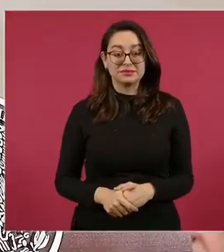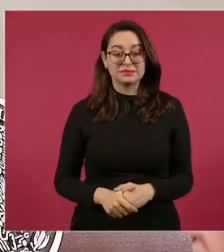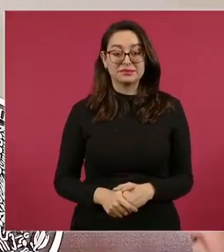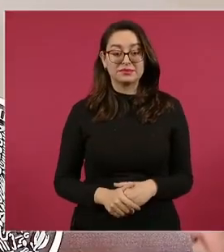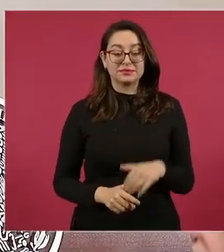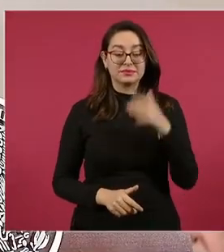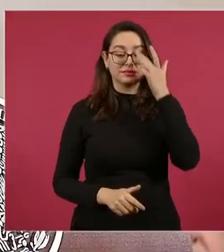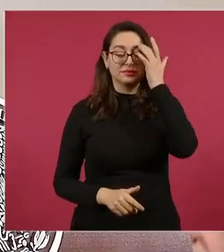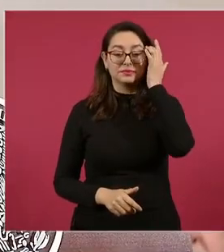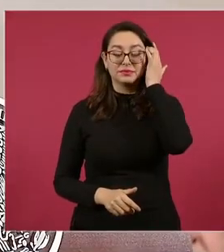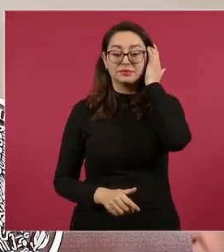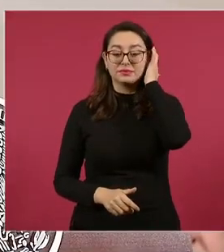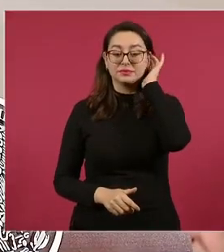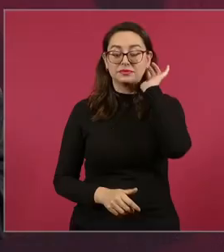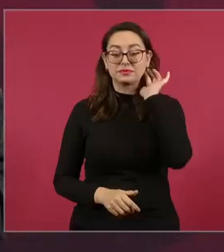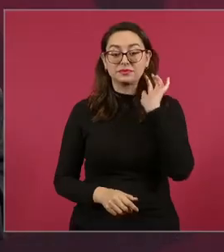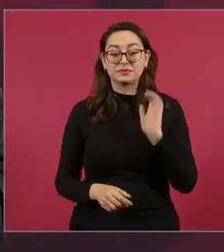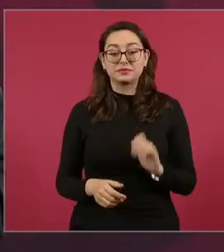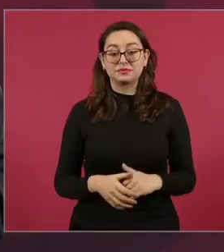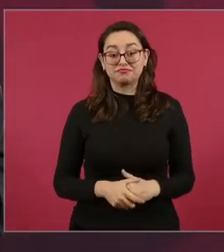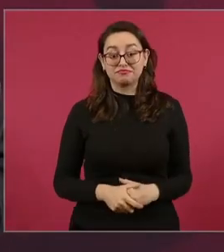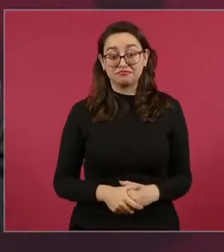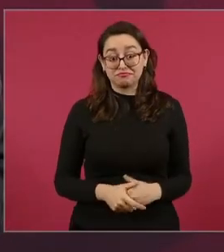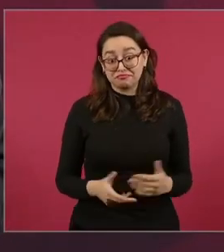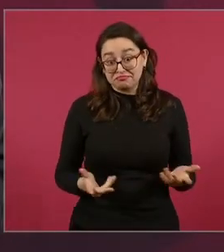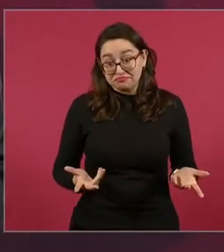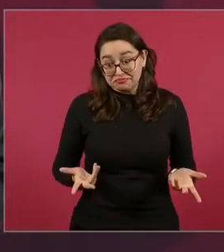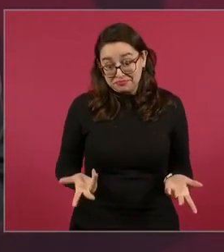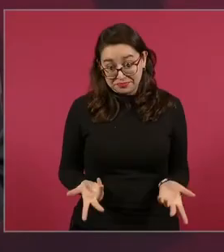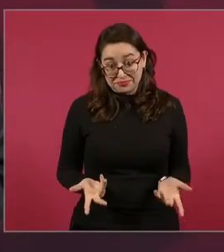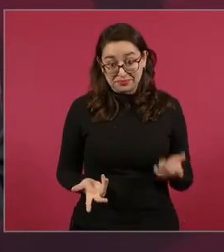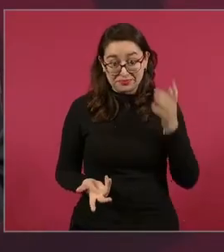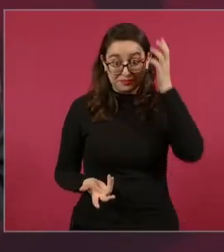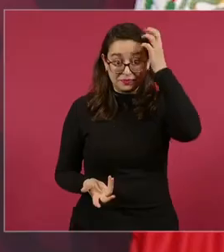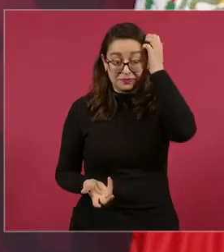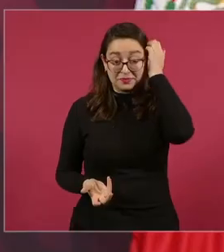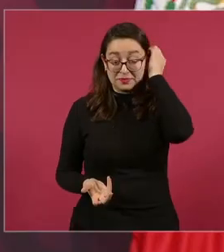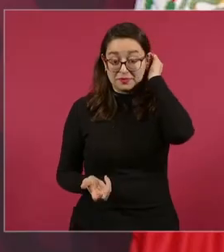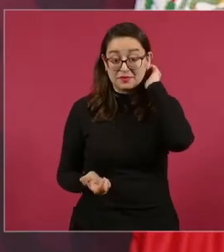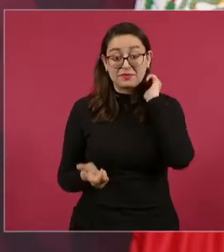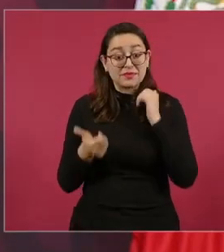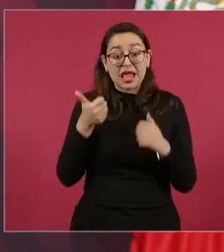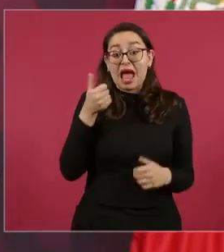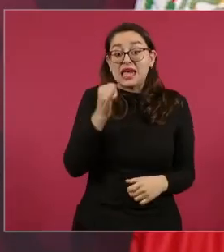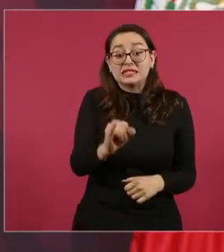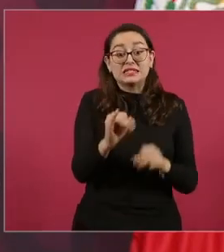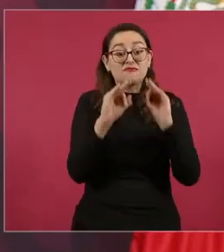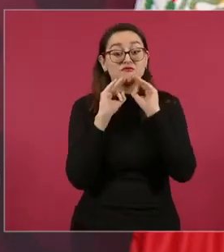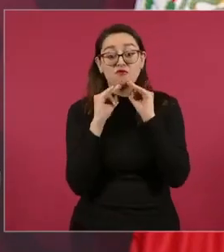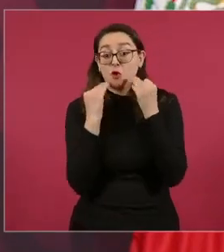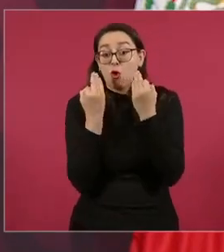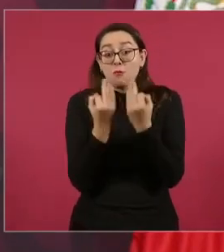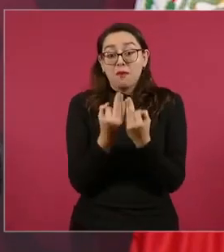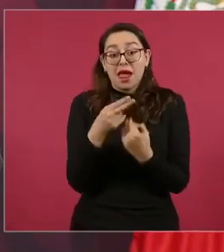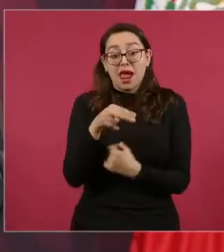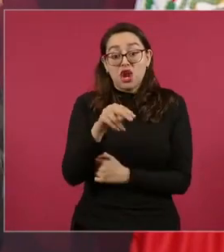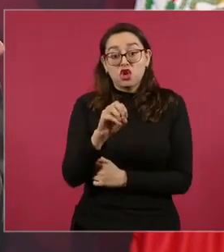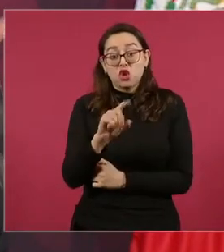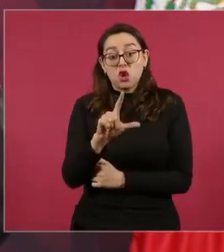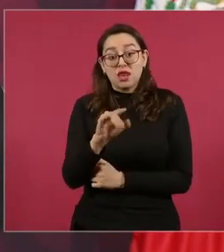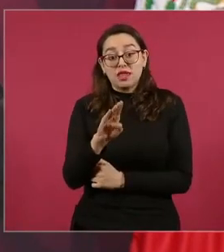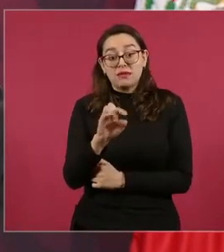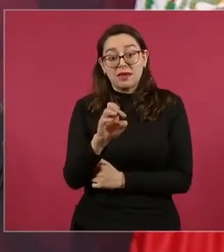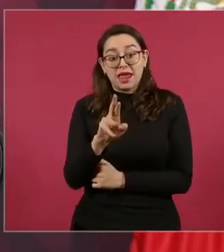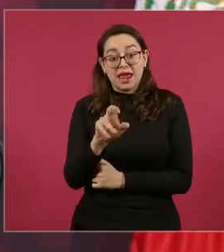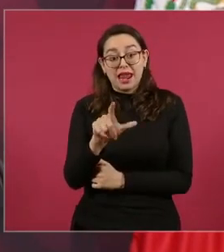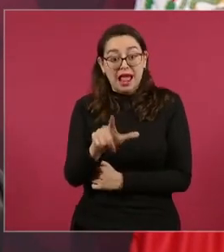Para los que quieren que regresen, ¿no?, los neoliberales corruptos,